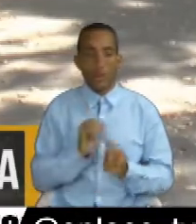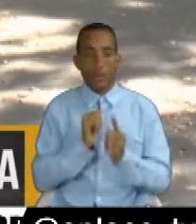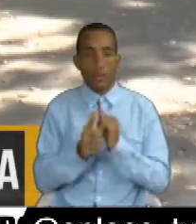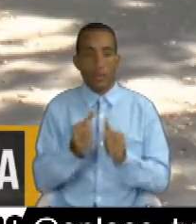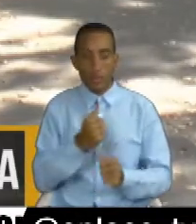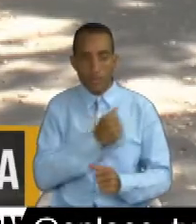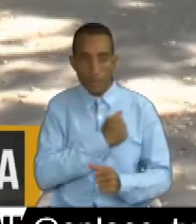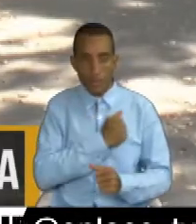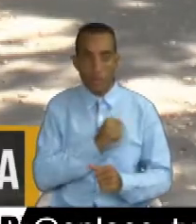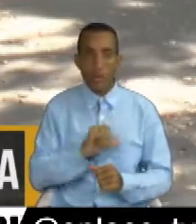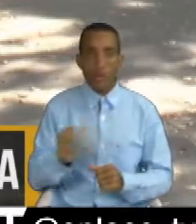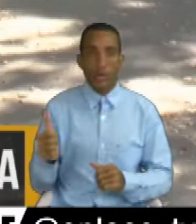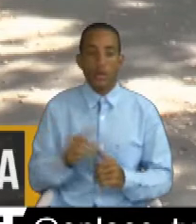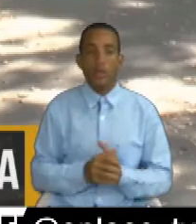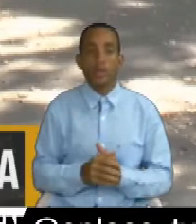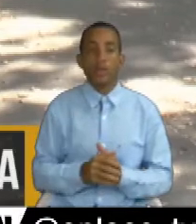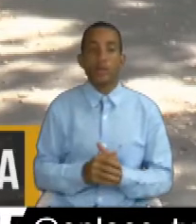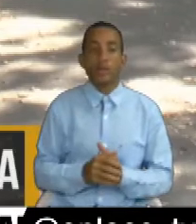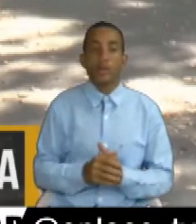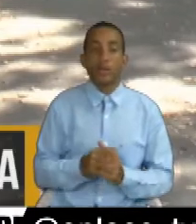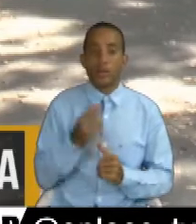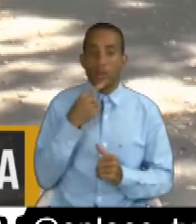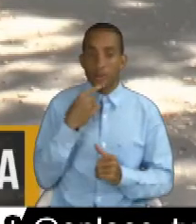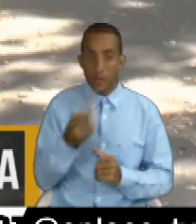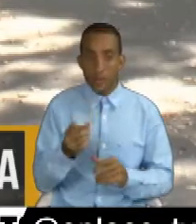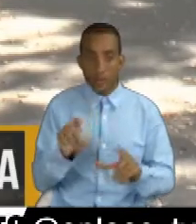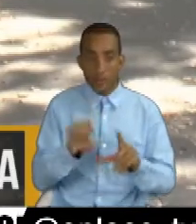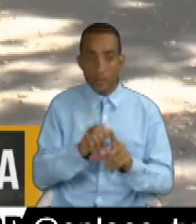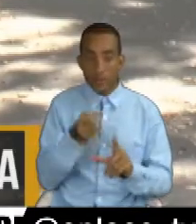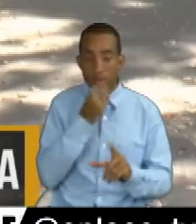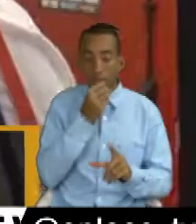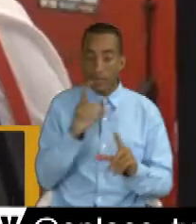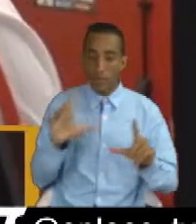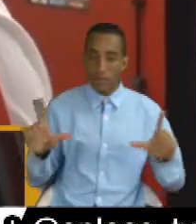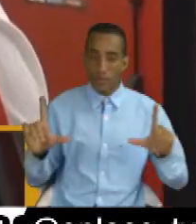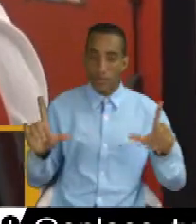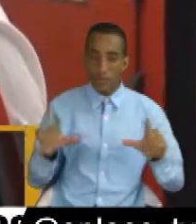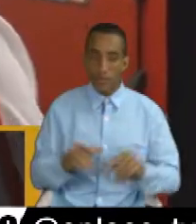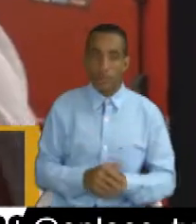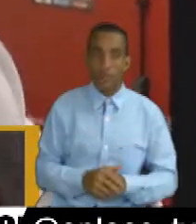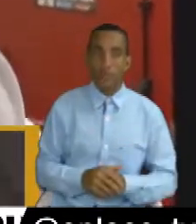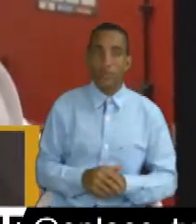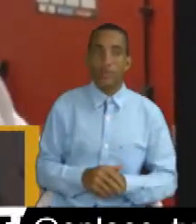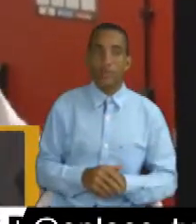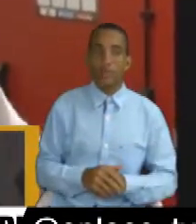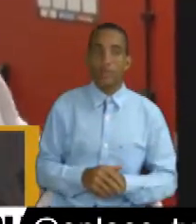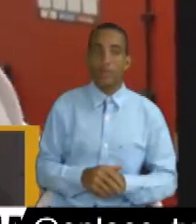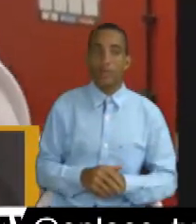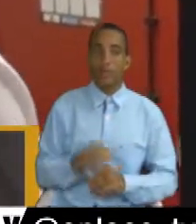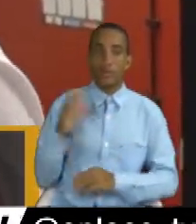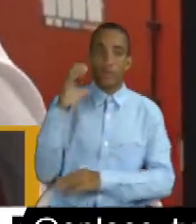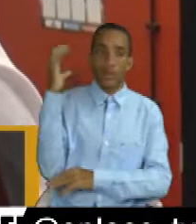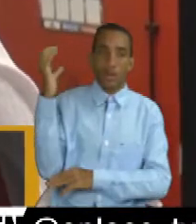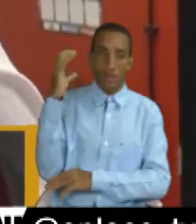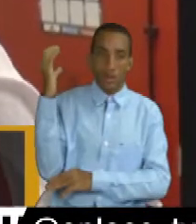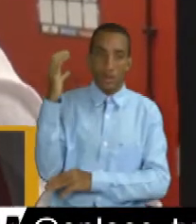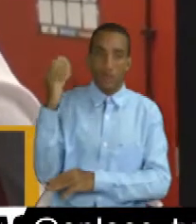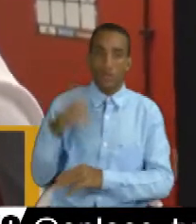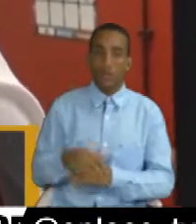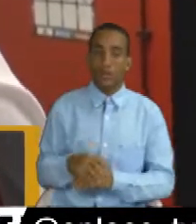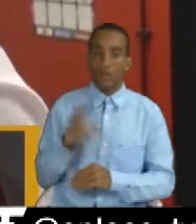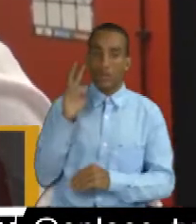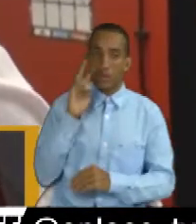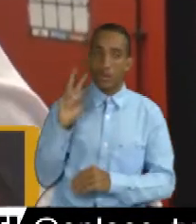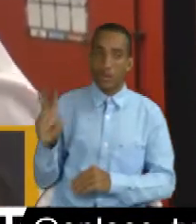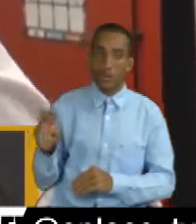Enlace Televisión, haciendo referencia a este compromiso frente a los españoles. Lo que se destaca para Colombia y lo que veo es que